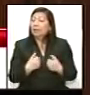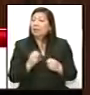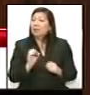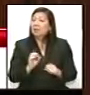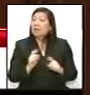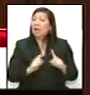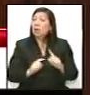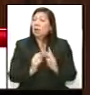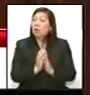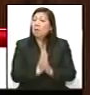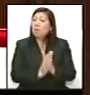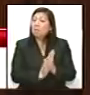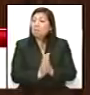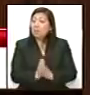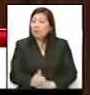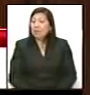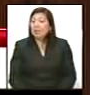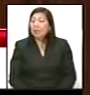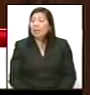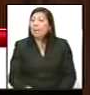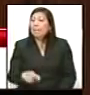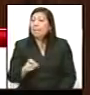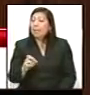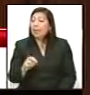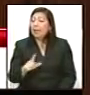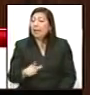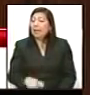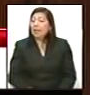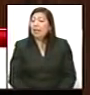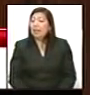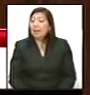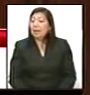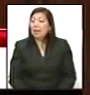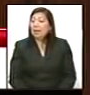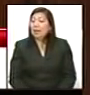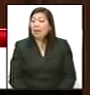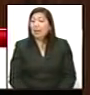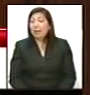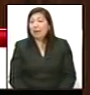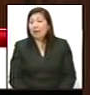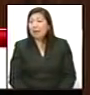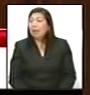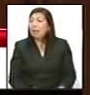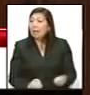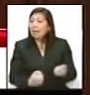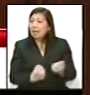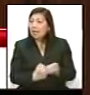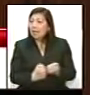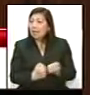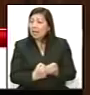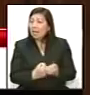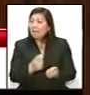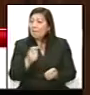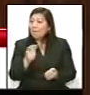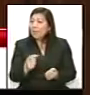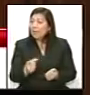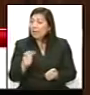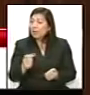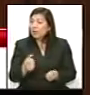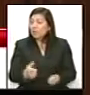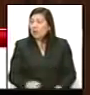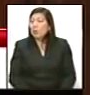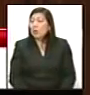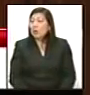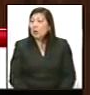beneficios de tipo penal. ¿De acuerdo? En la colaboración entre personas jurídicas, vean